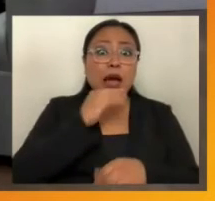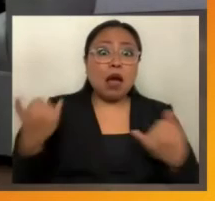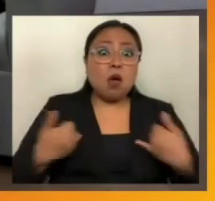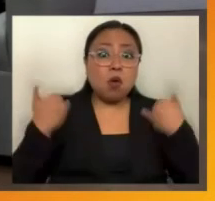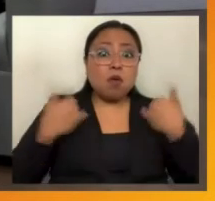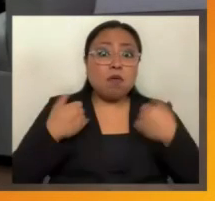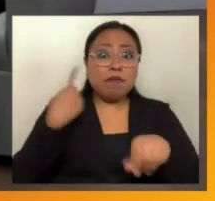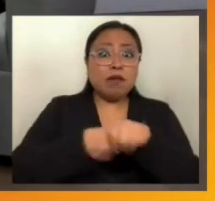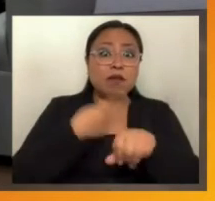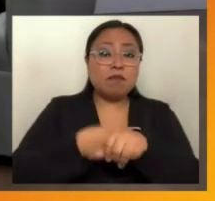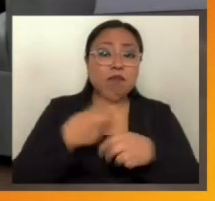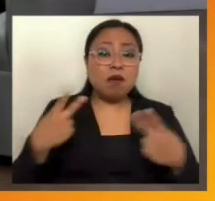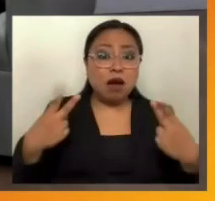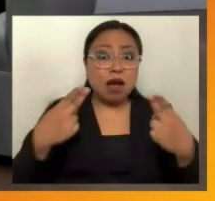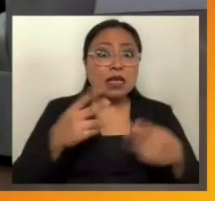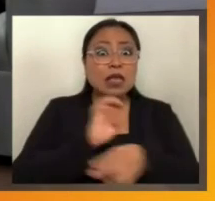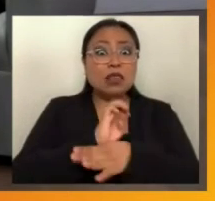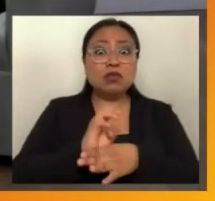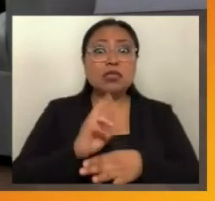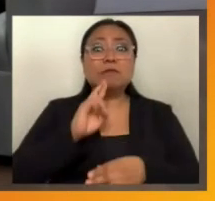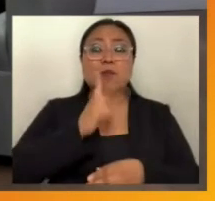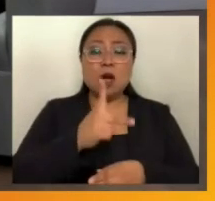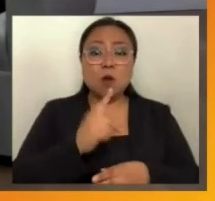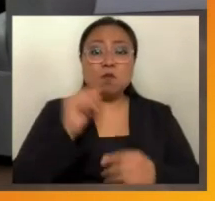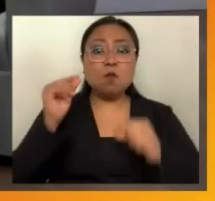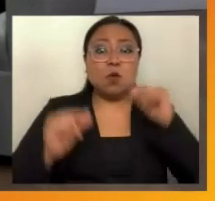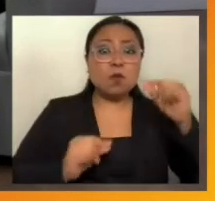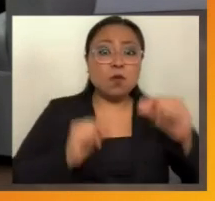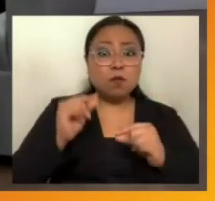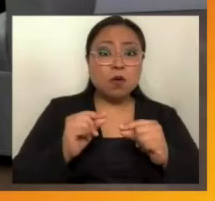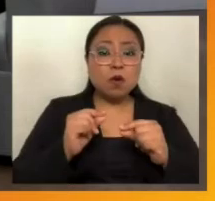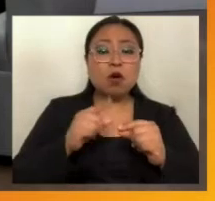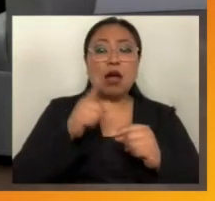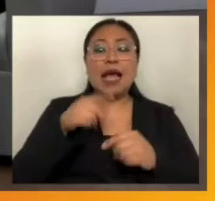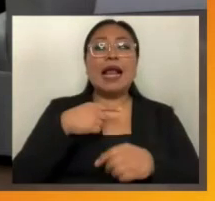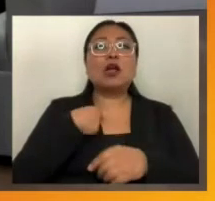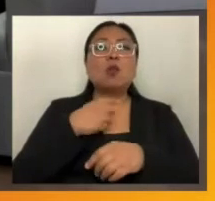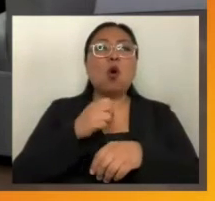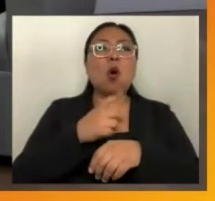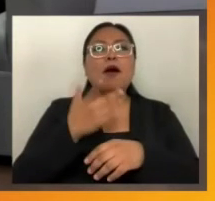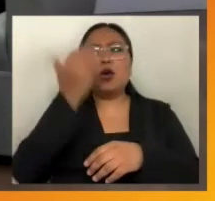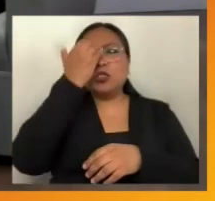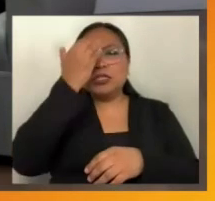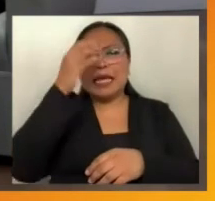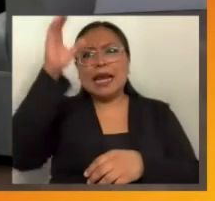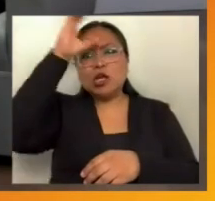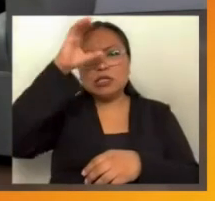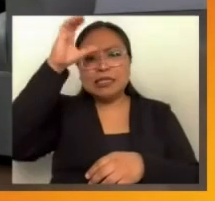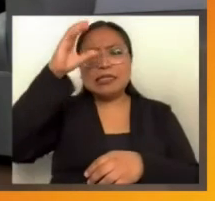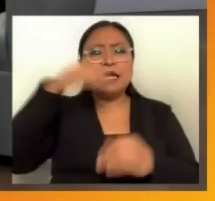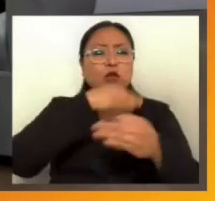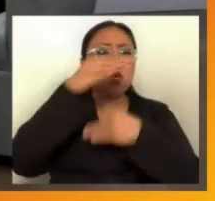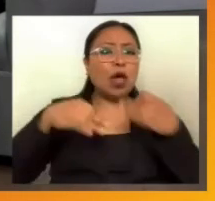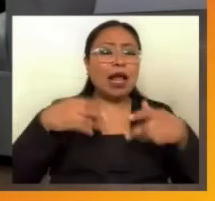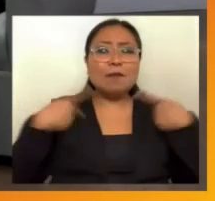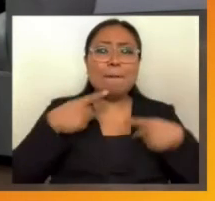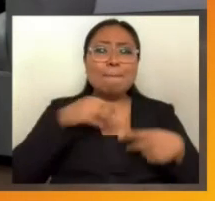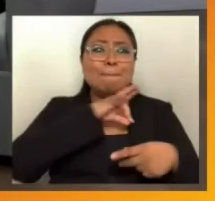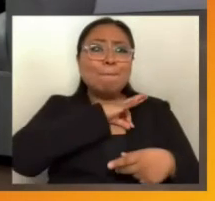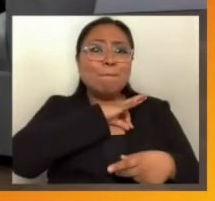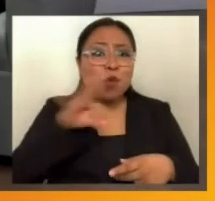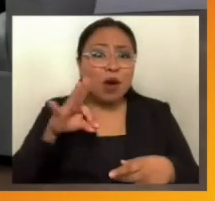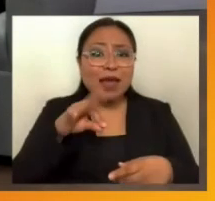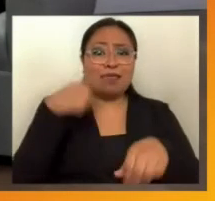y tenemos también a muchísimas pacientes menores de 30 años. Creo que es una enfermedad que uno piensa que no